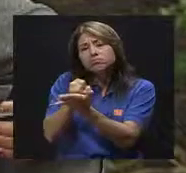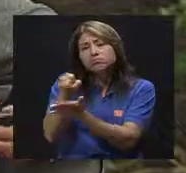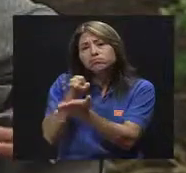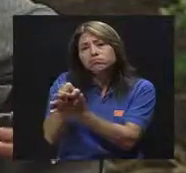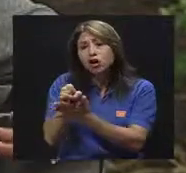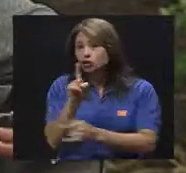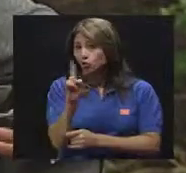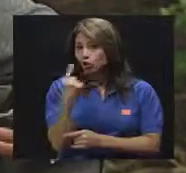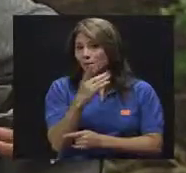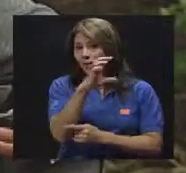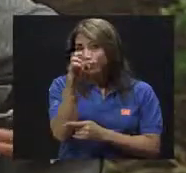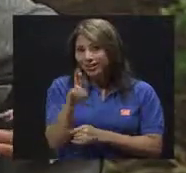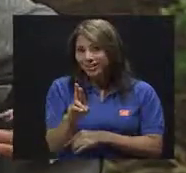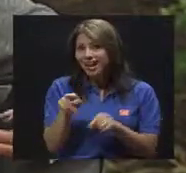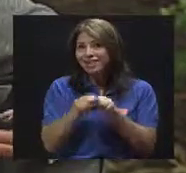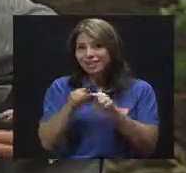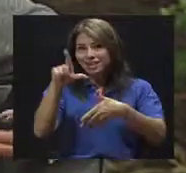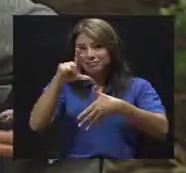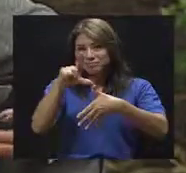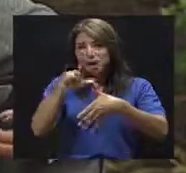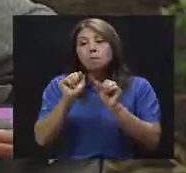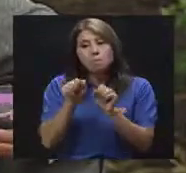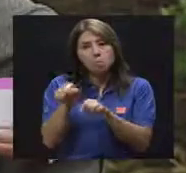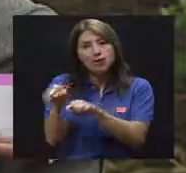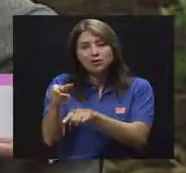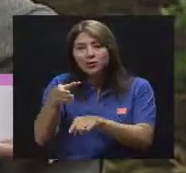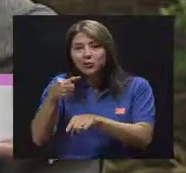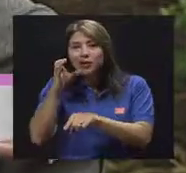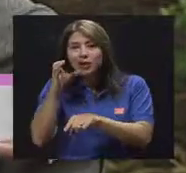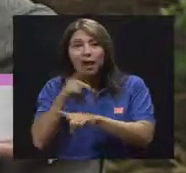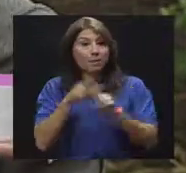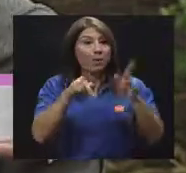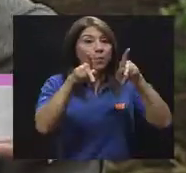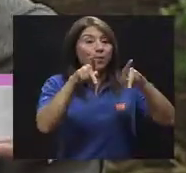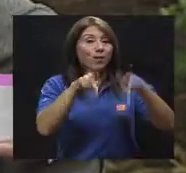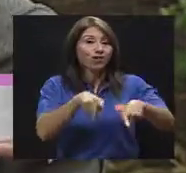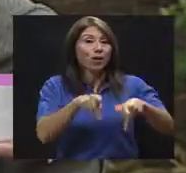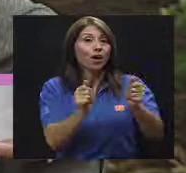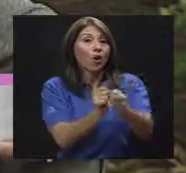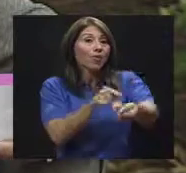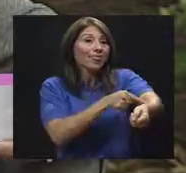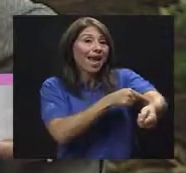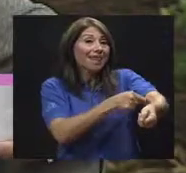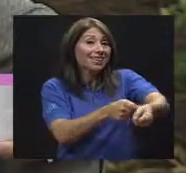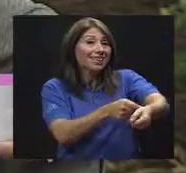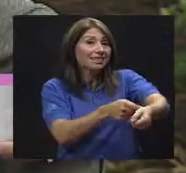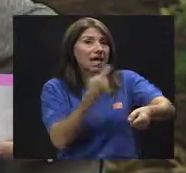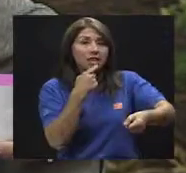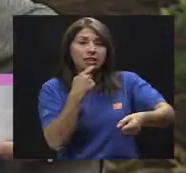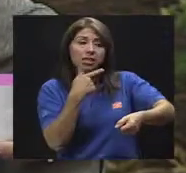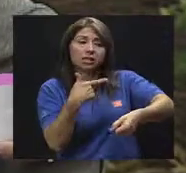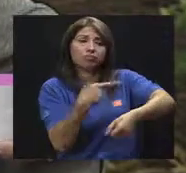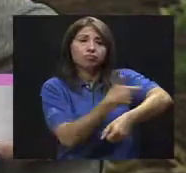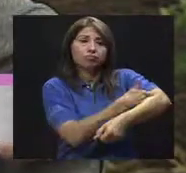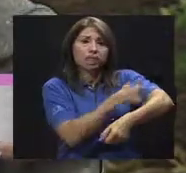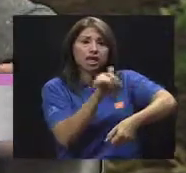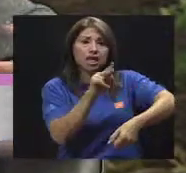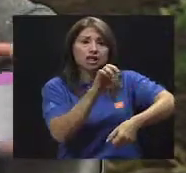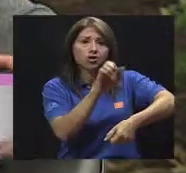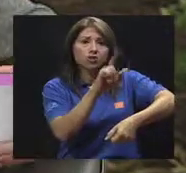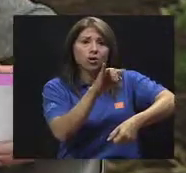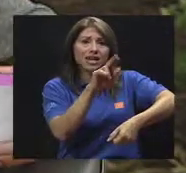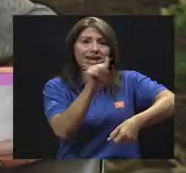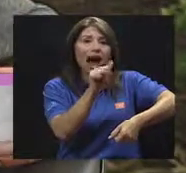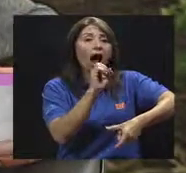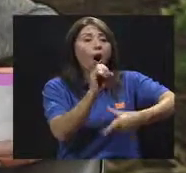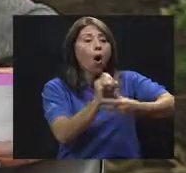Entonces podríamos optar, pero si por ejemplo un paciente con diabetes me va a decir que va a sustituir la inyección de la insulina o la toma de su